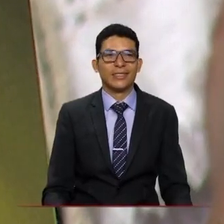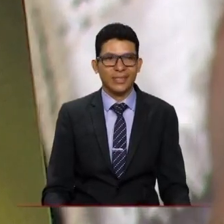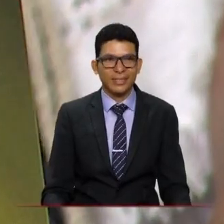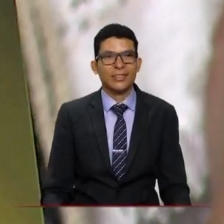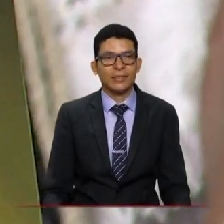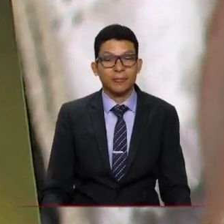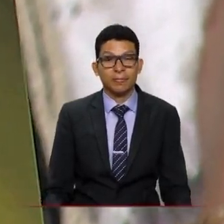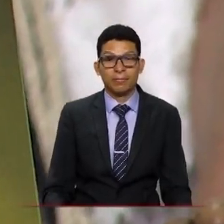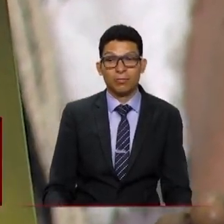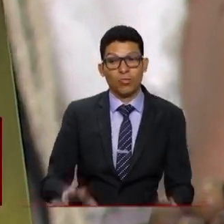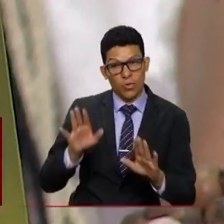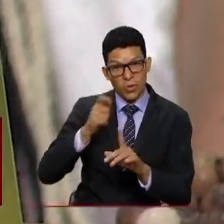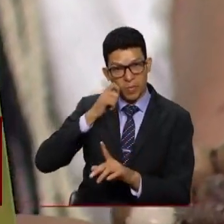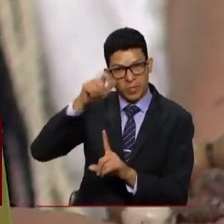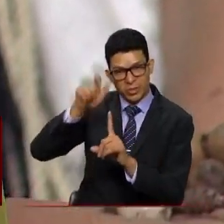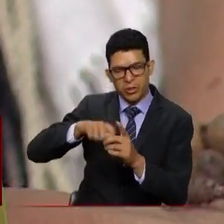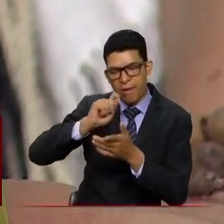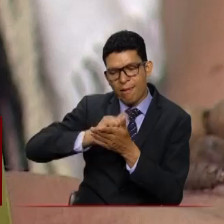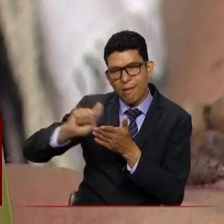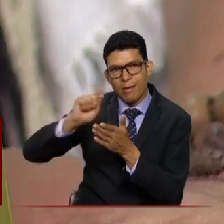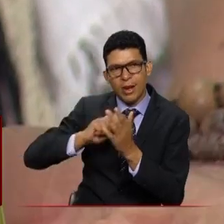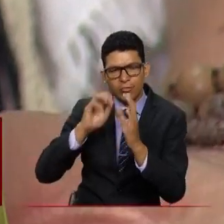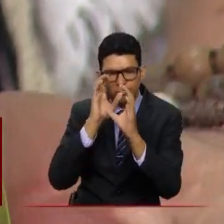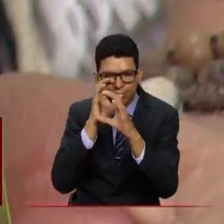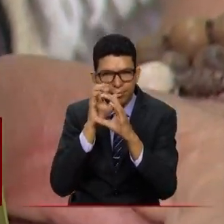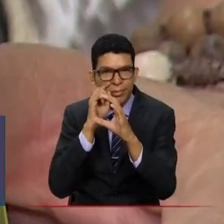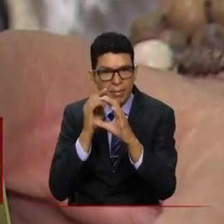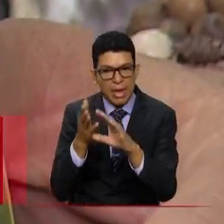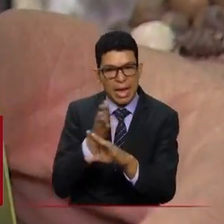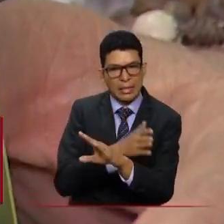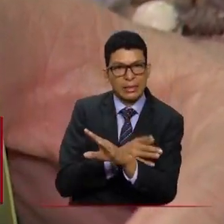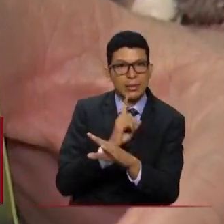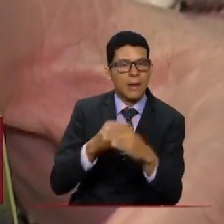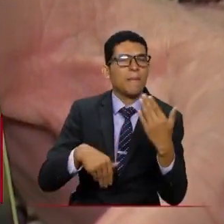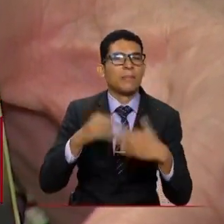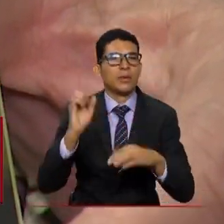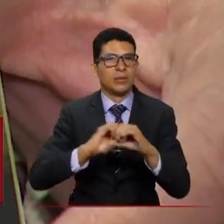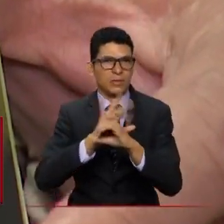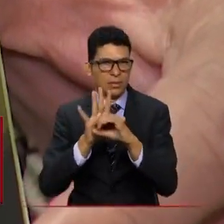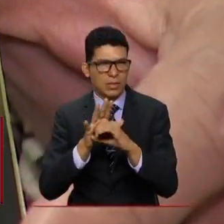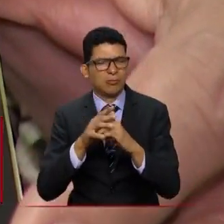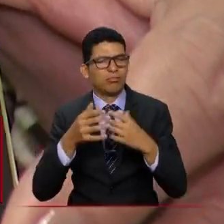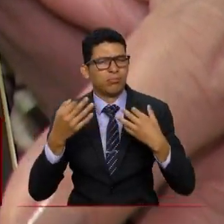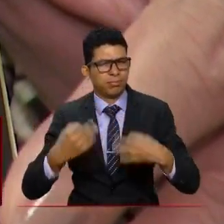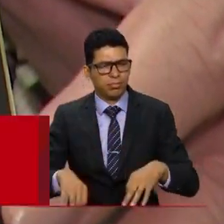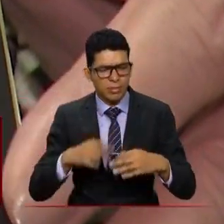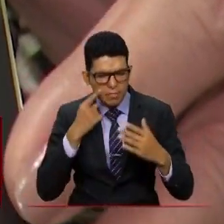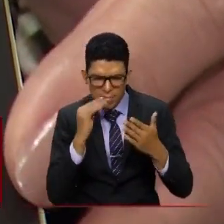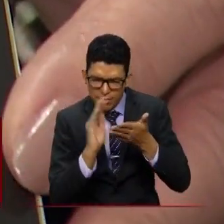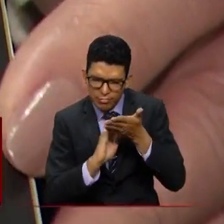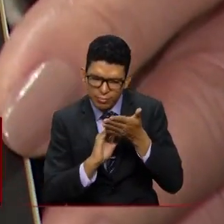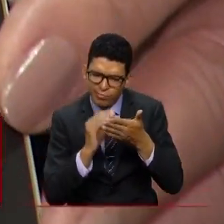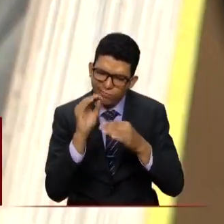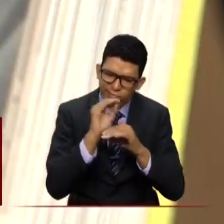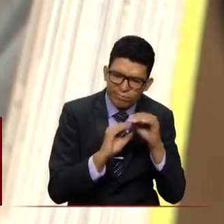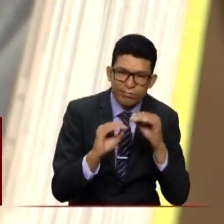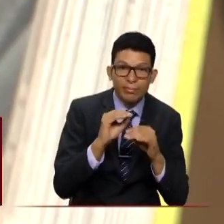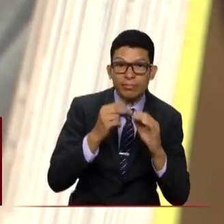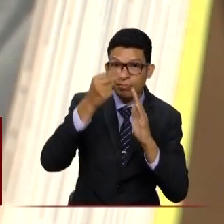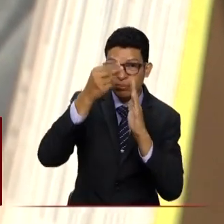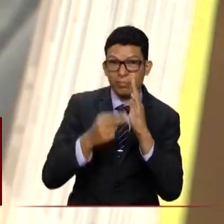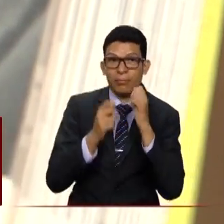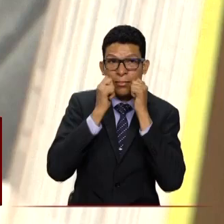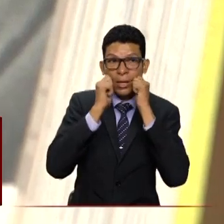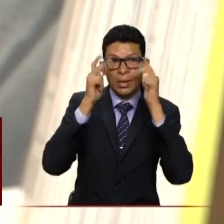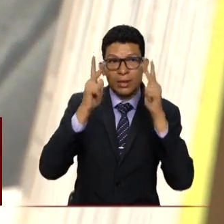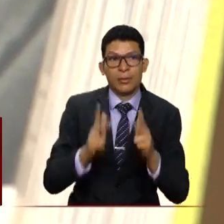En palabras de su autor, Tras el Lente es un libro que inició durante la pandemia y que debió someter a un exigente filtro para compartir las historias humanas